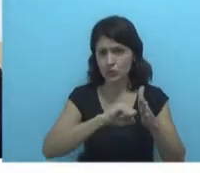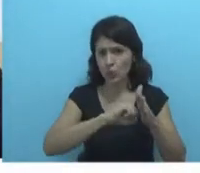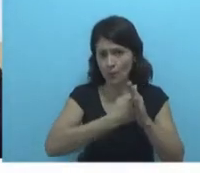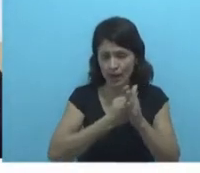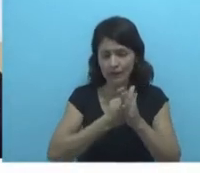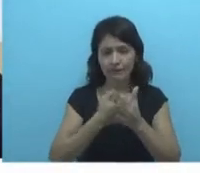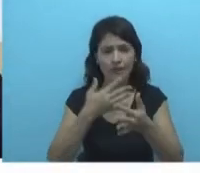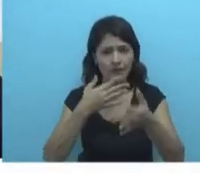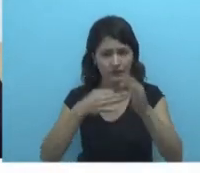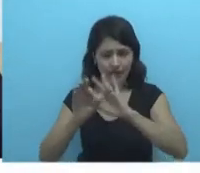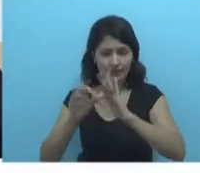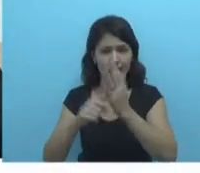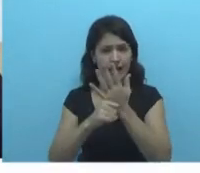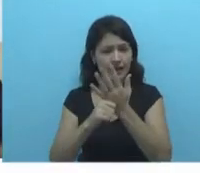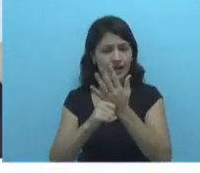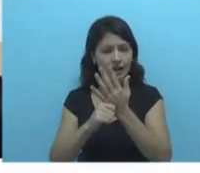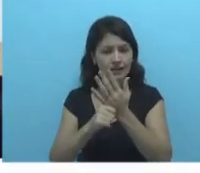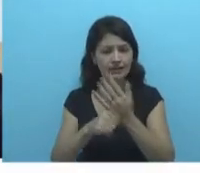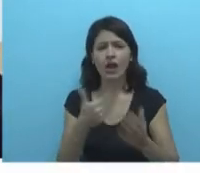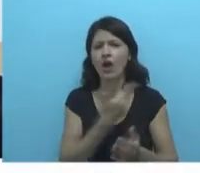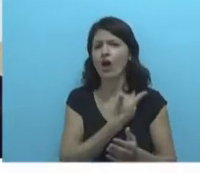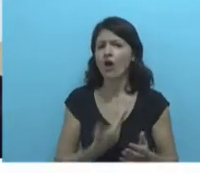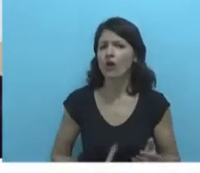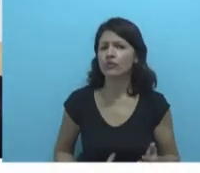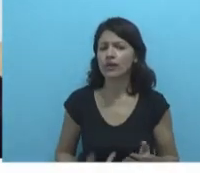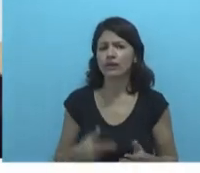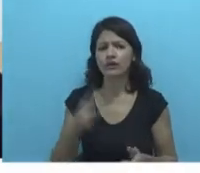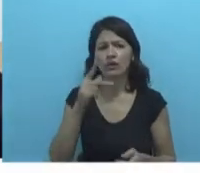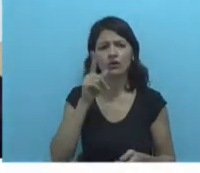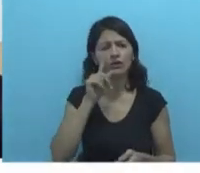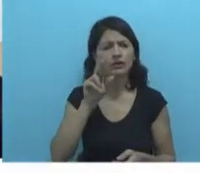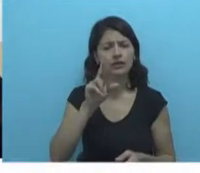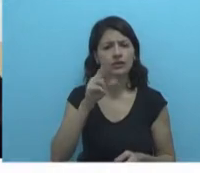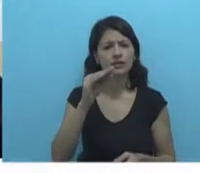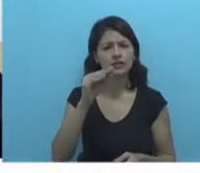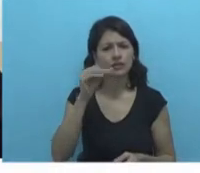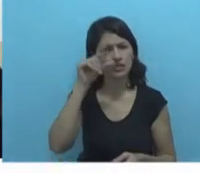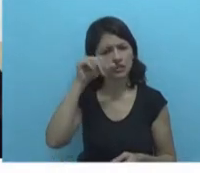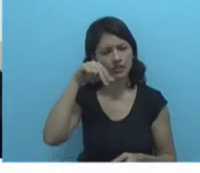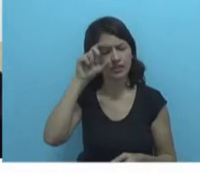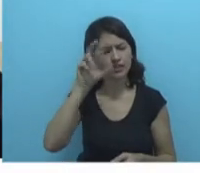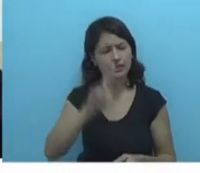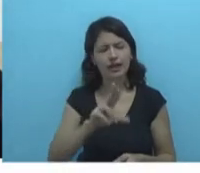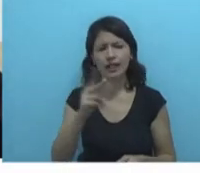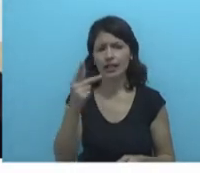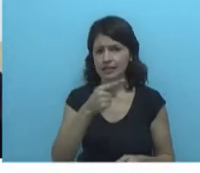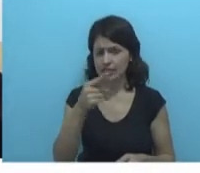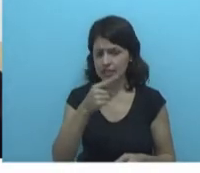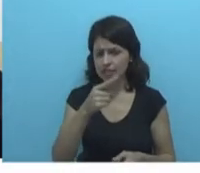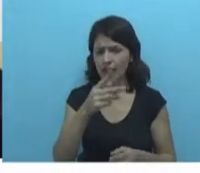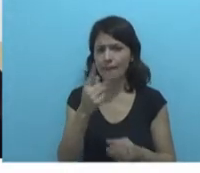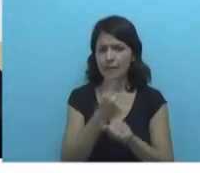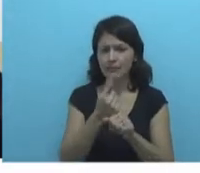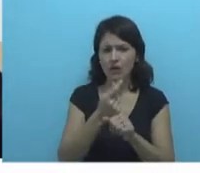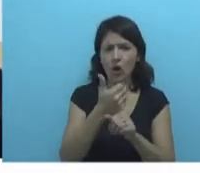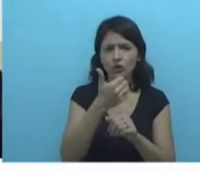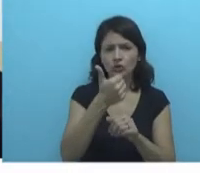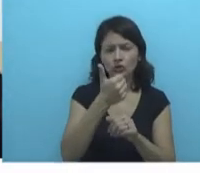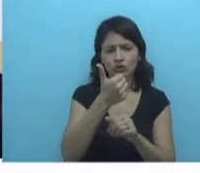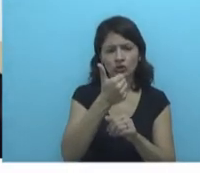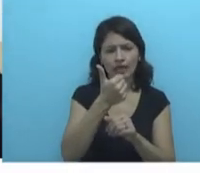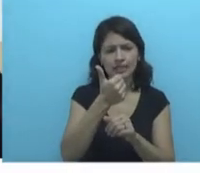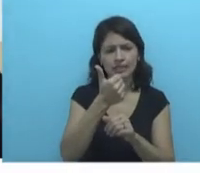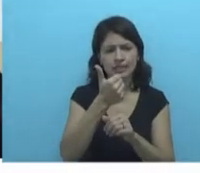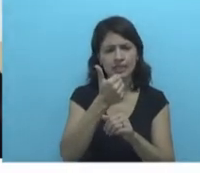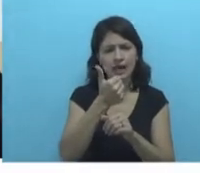las exportaciones, el gobierno de Néstor Kirchner cerró las exportaciones primero por 6 meses y duraron 10